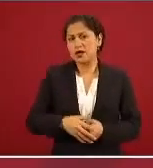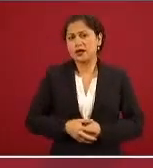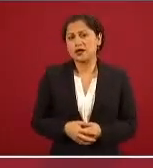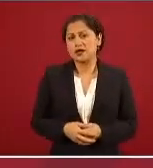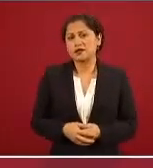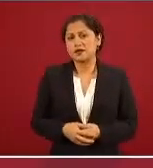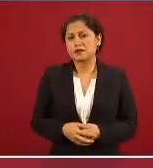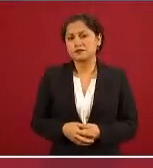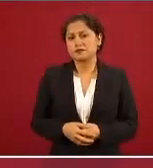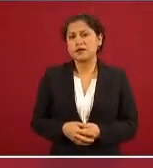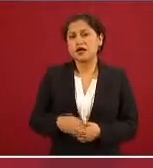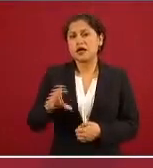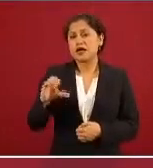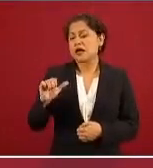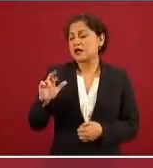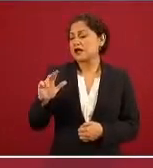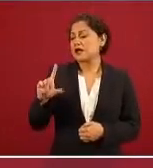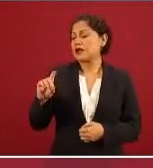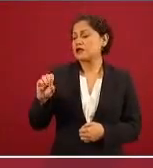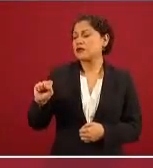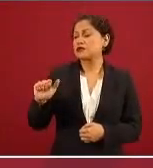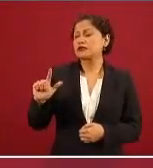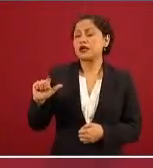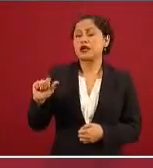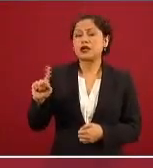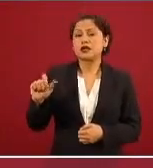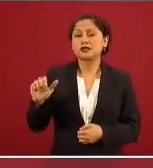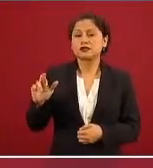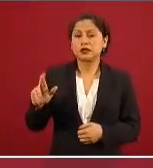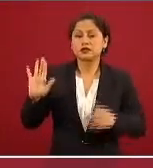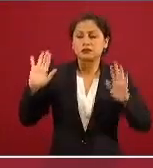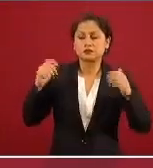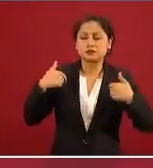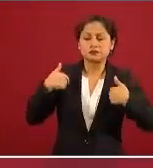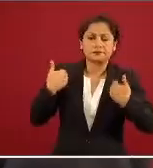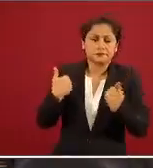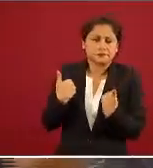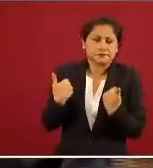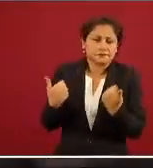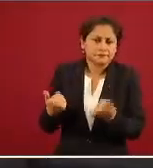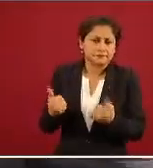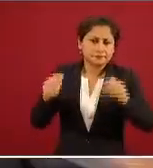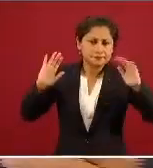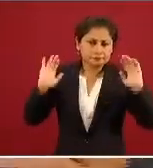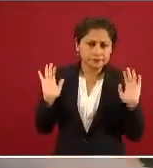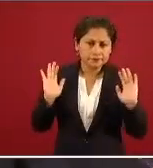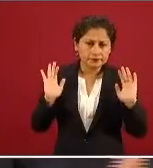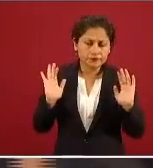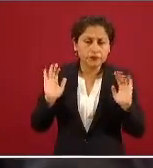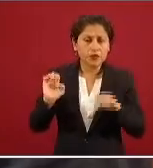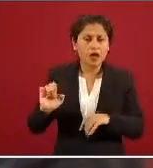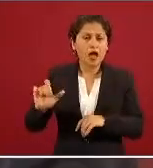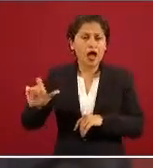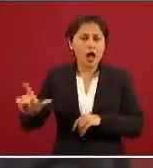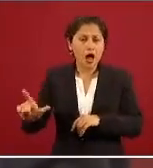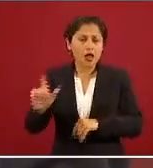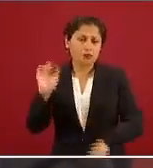Carlos Salazar, está en su papel, lo dije, de defender a su